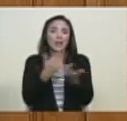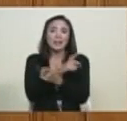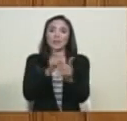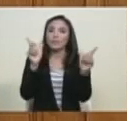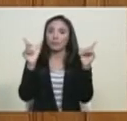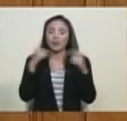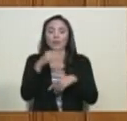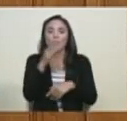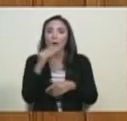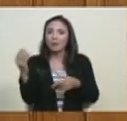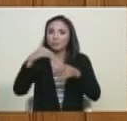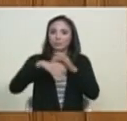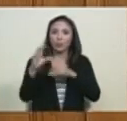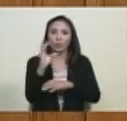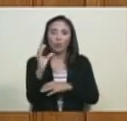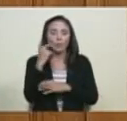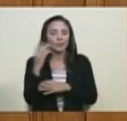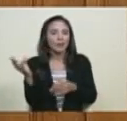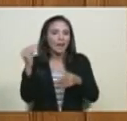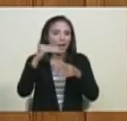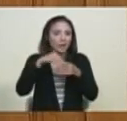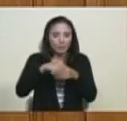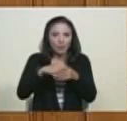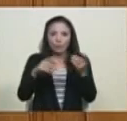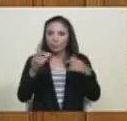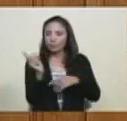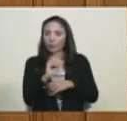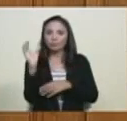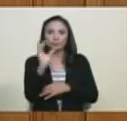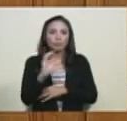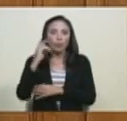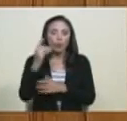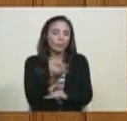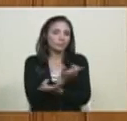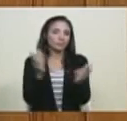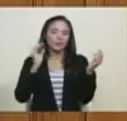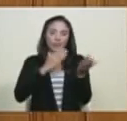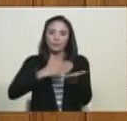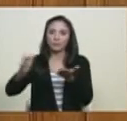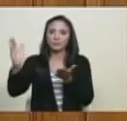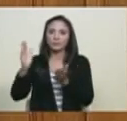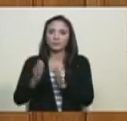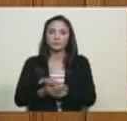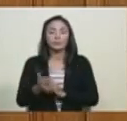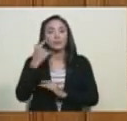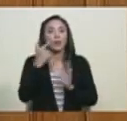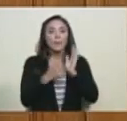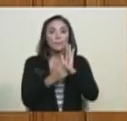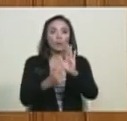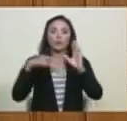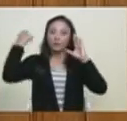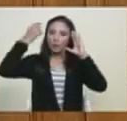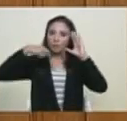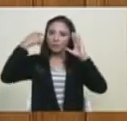oligárquica, de la Colombia oligárquica. Liberemos a nuestra Venezuela de esas plagas. Por eso yo quiero mostrar,